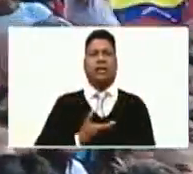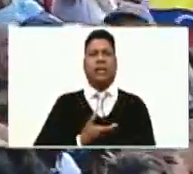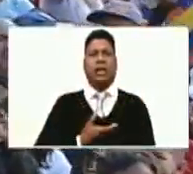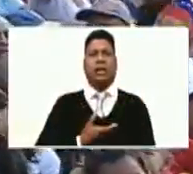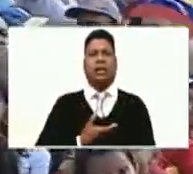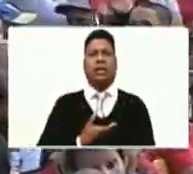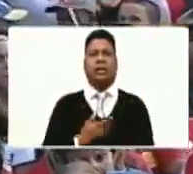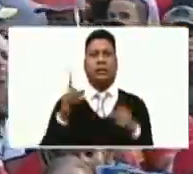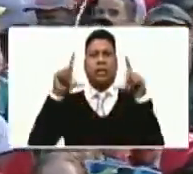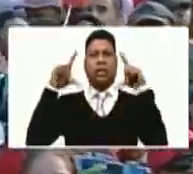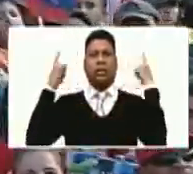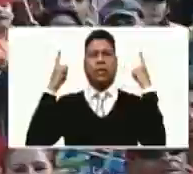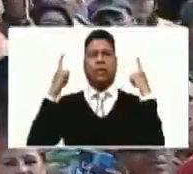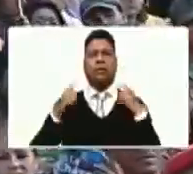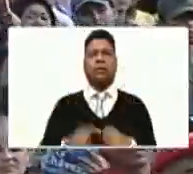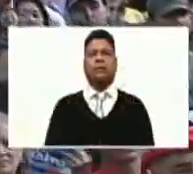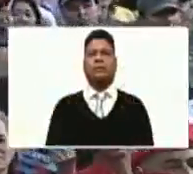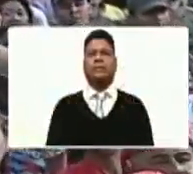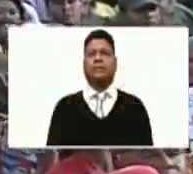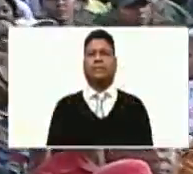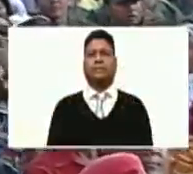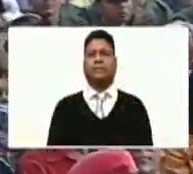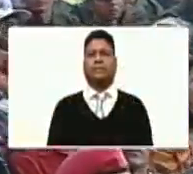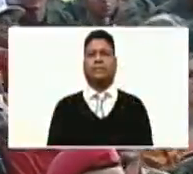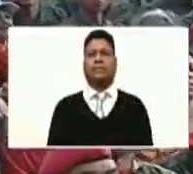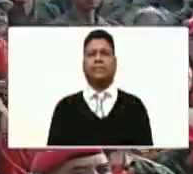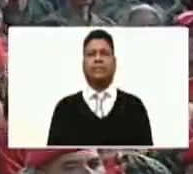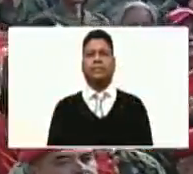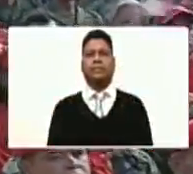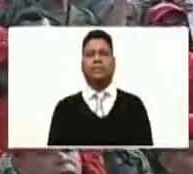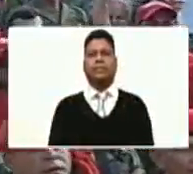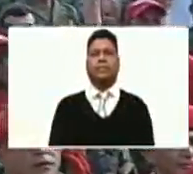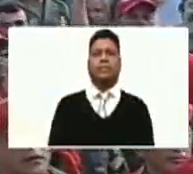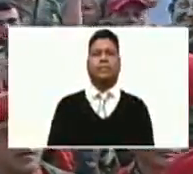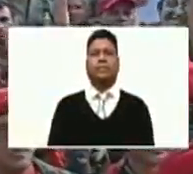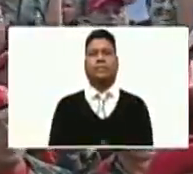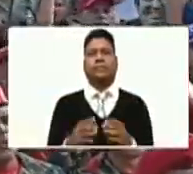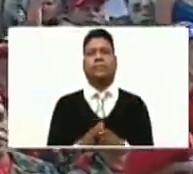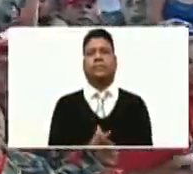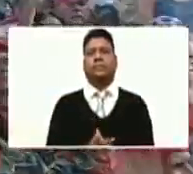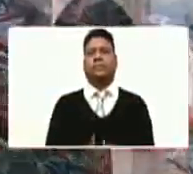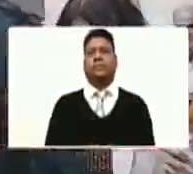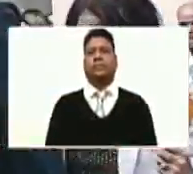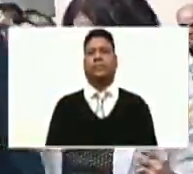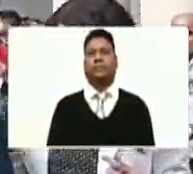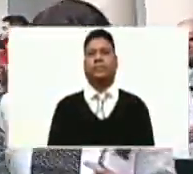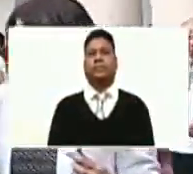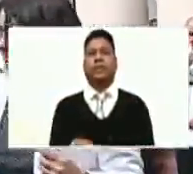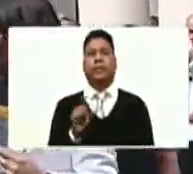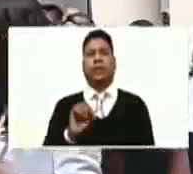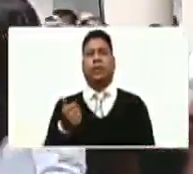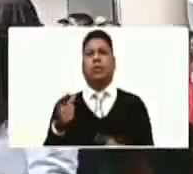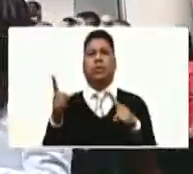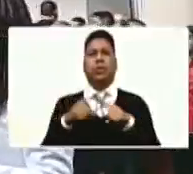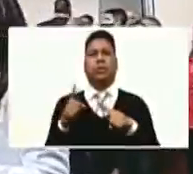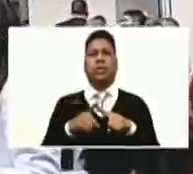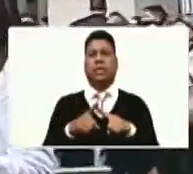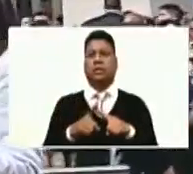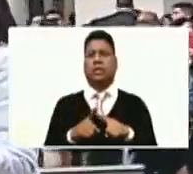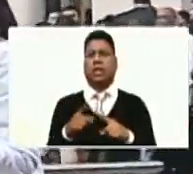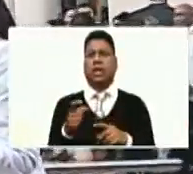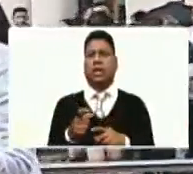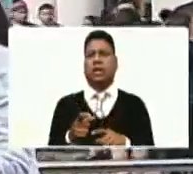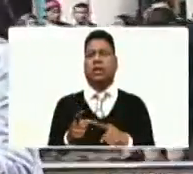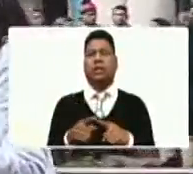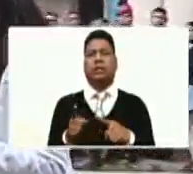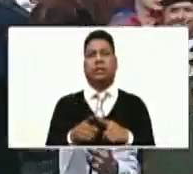Carlos Alcalá Cordones, José Vielma Mora, gobernador del estado Táchira. Quizás no existen palabras